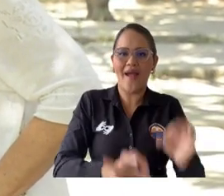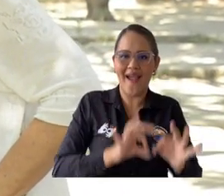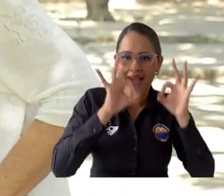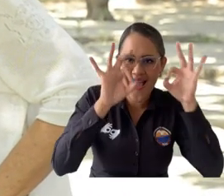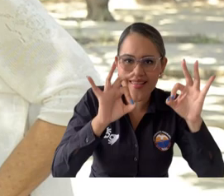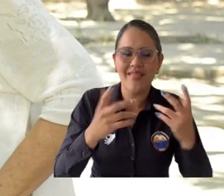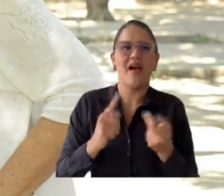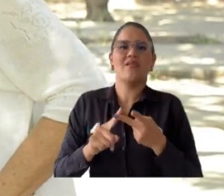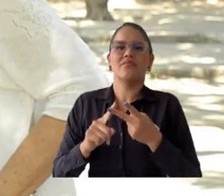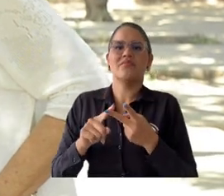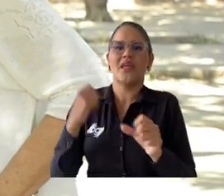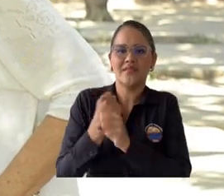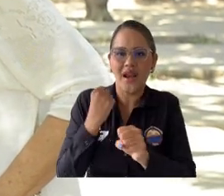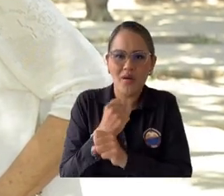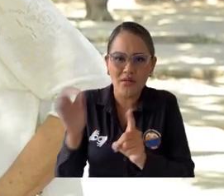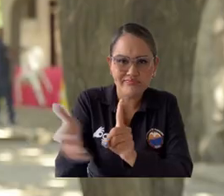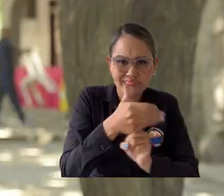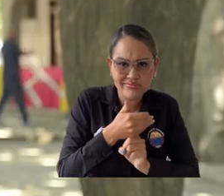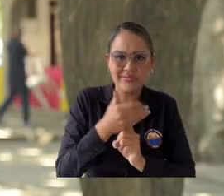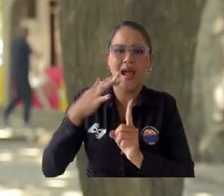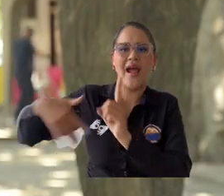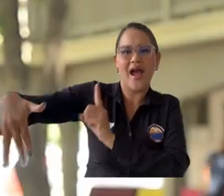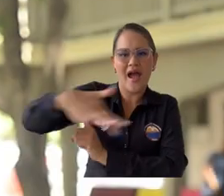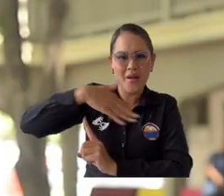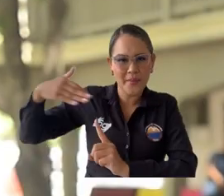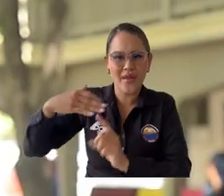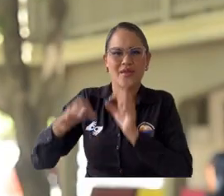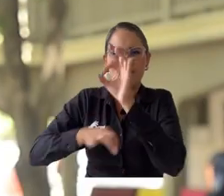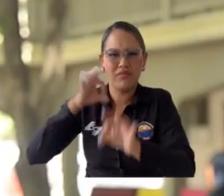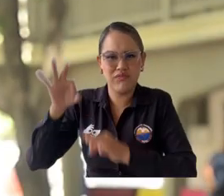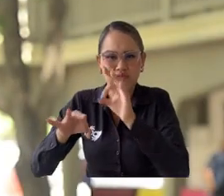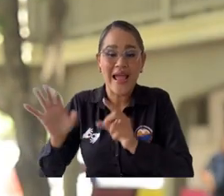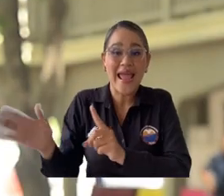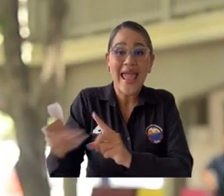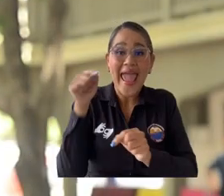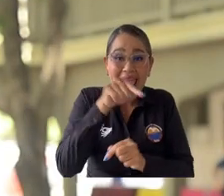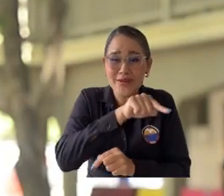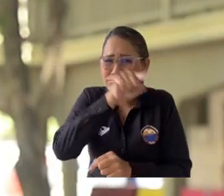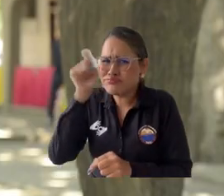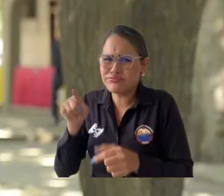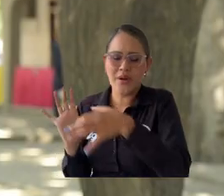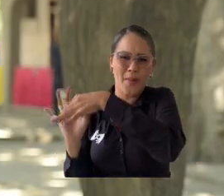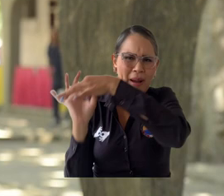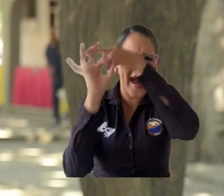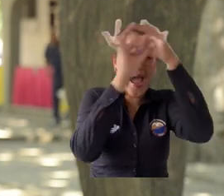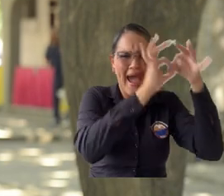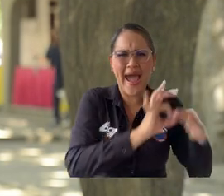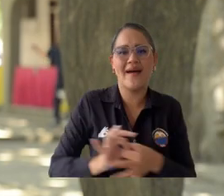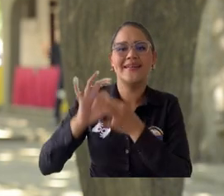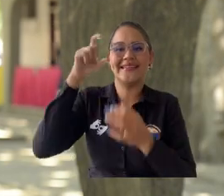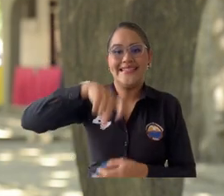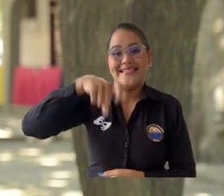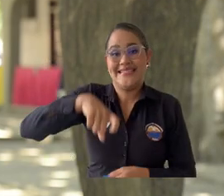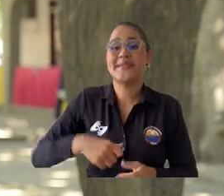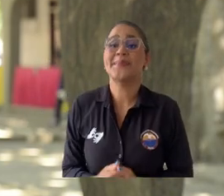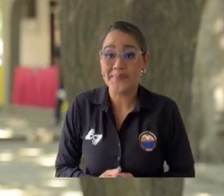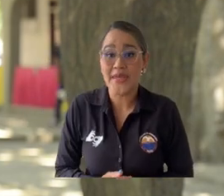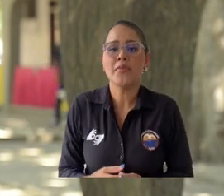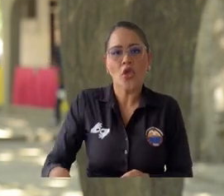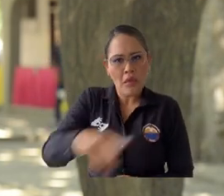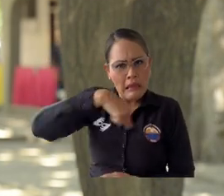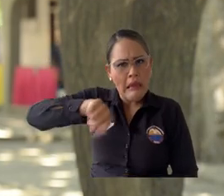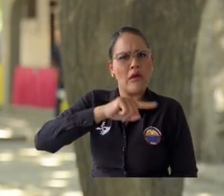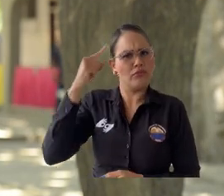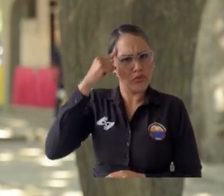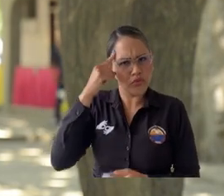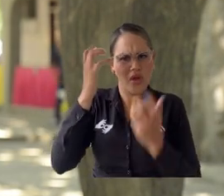sistema de gestión de seguridad y salud en el trabajo, el sistema de gestión ambiental. ¿Cómo podemos fortalecer los procesos dentro de la organización que permitan,